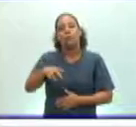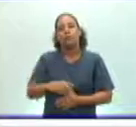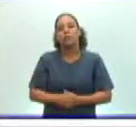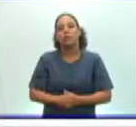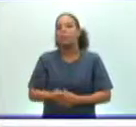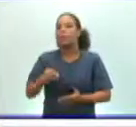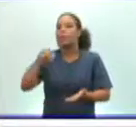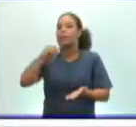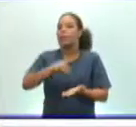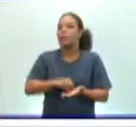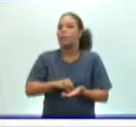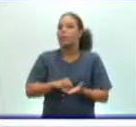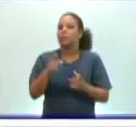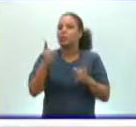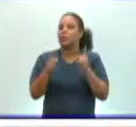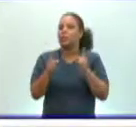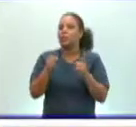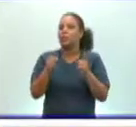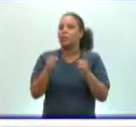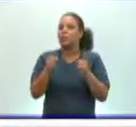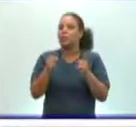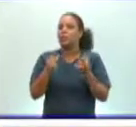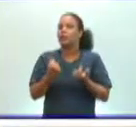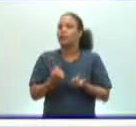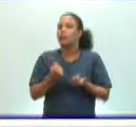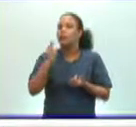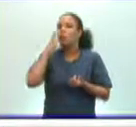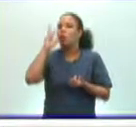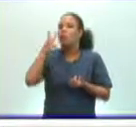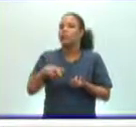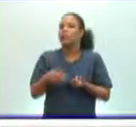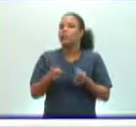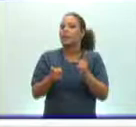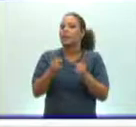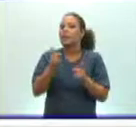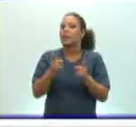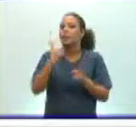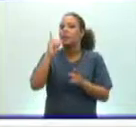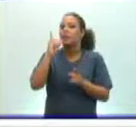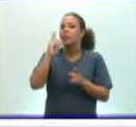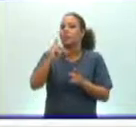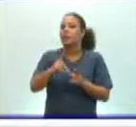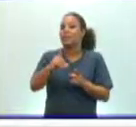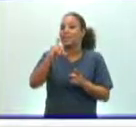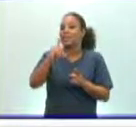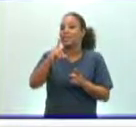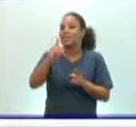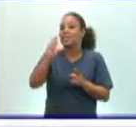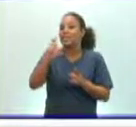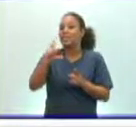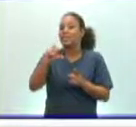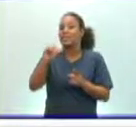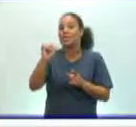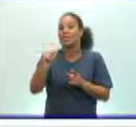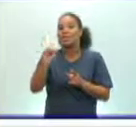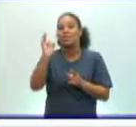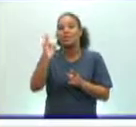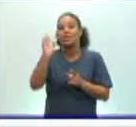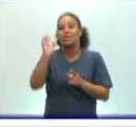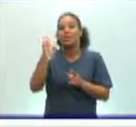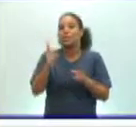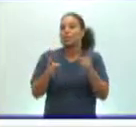los segmentos. Observen que el segmento DC y FE son